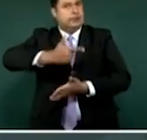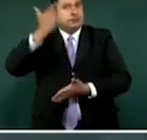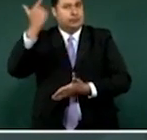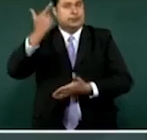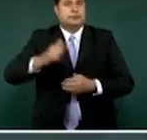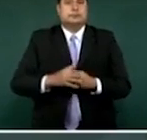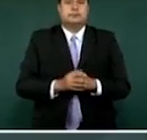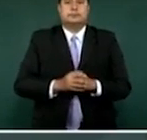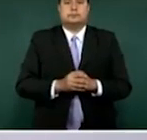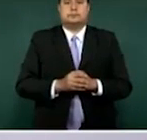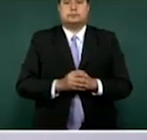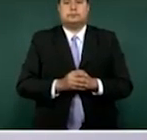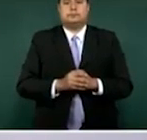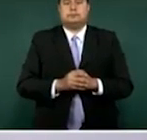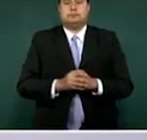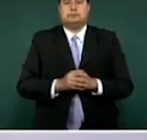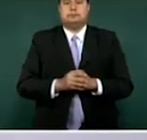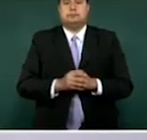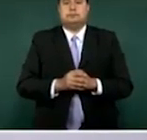por